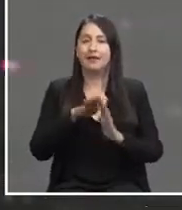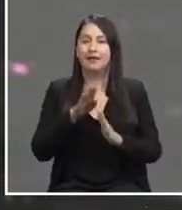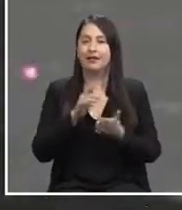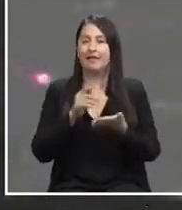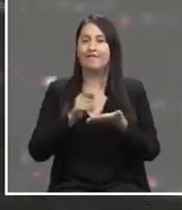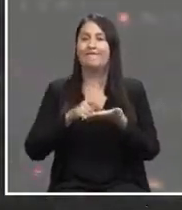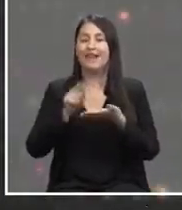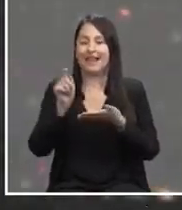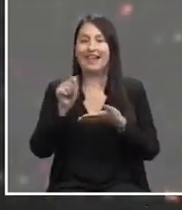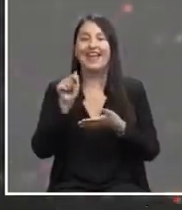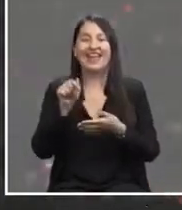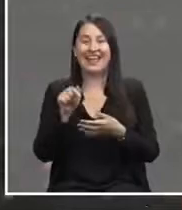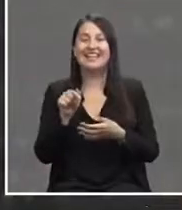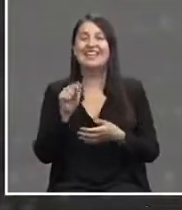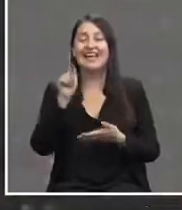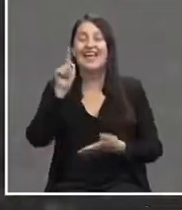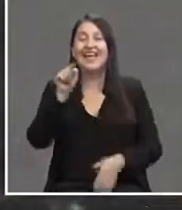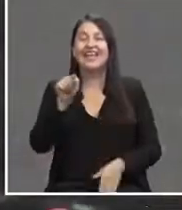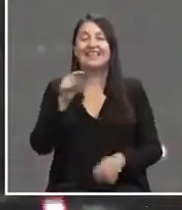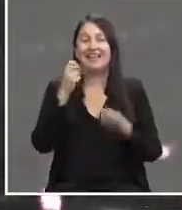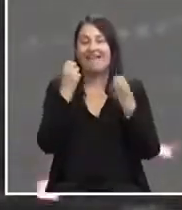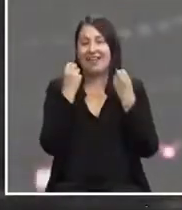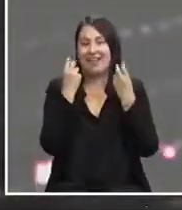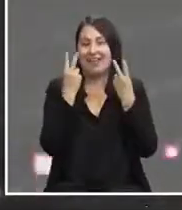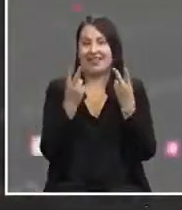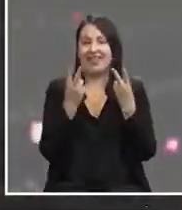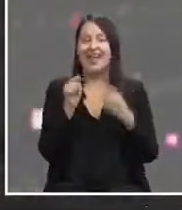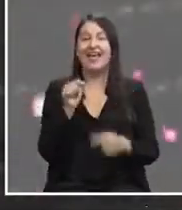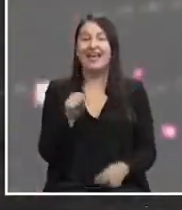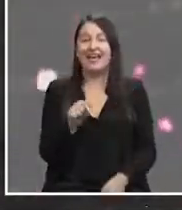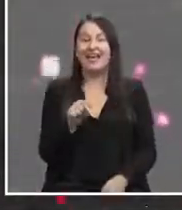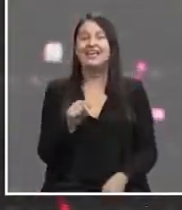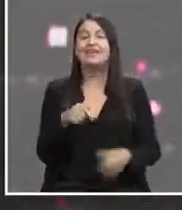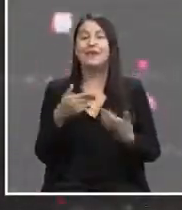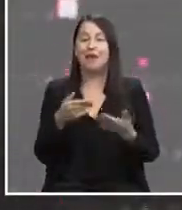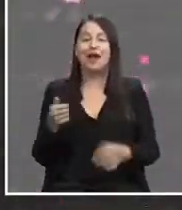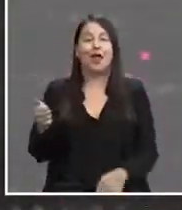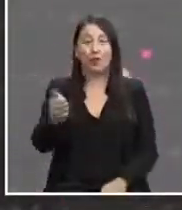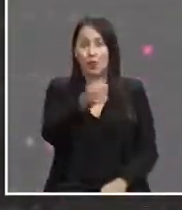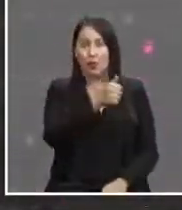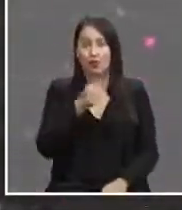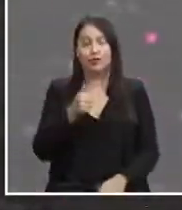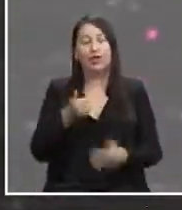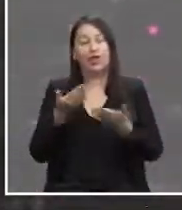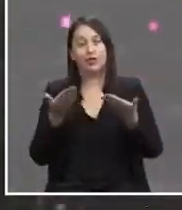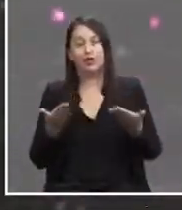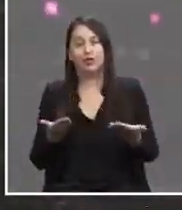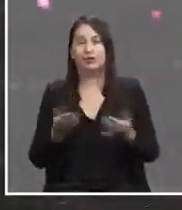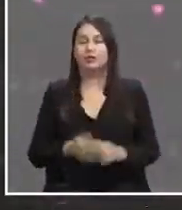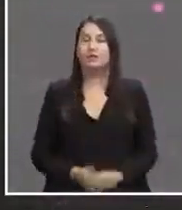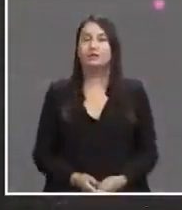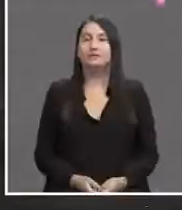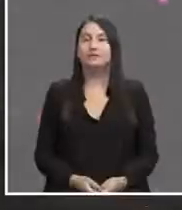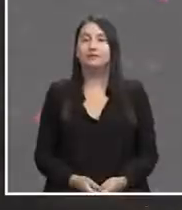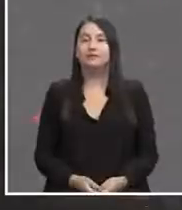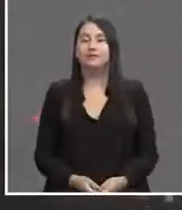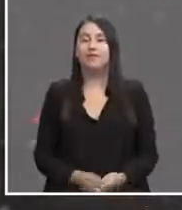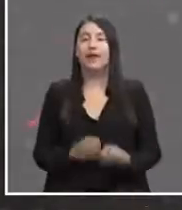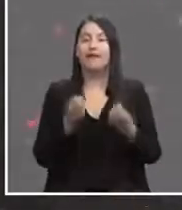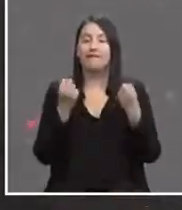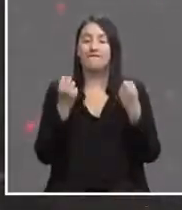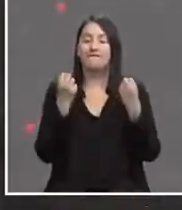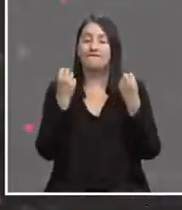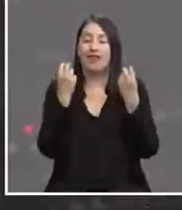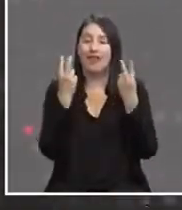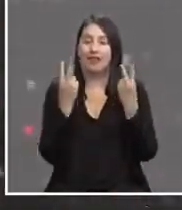tipo de valentía, ¿de acuerdo? Y esa valentía, desde luego, es completamente transversal. Por lo tanto, creo que la valentía,